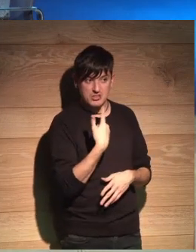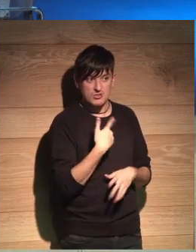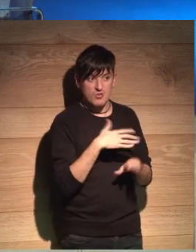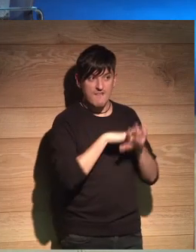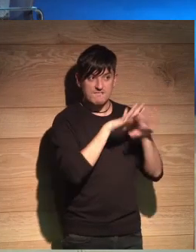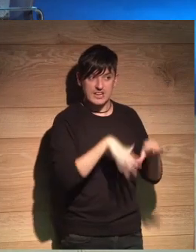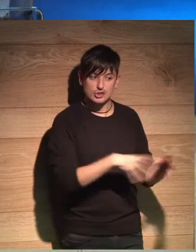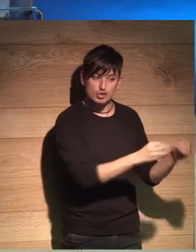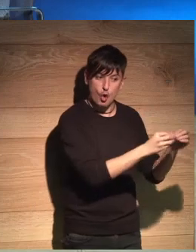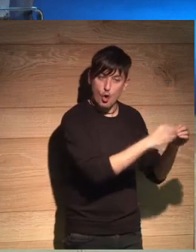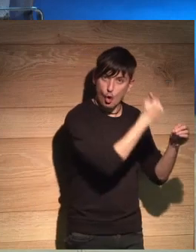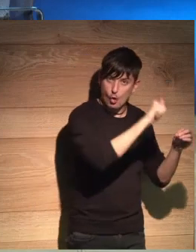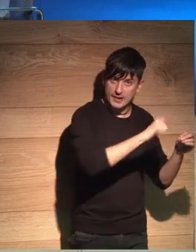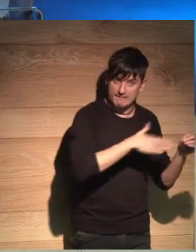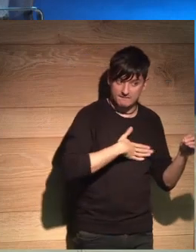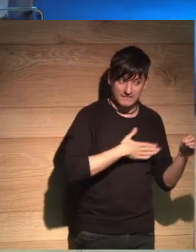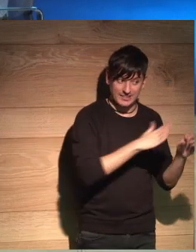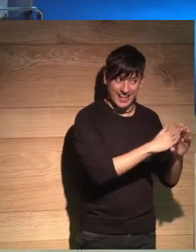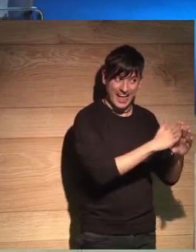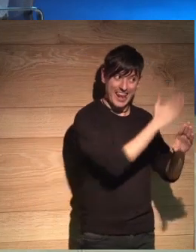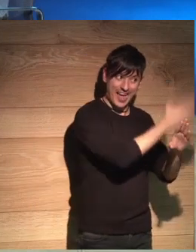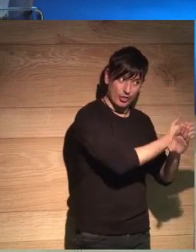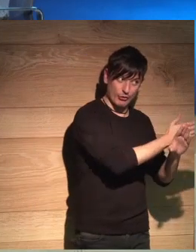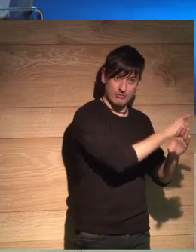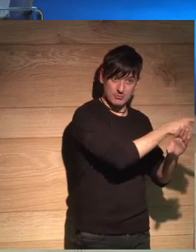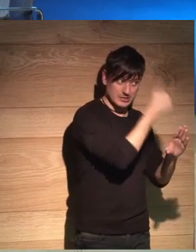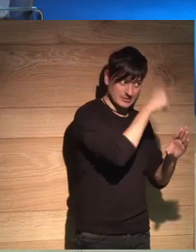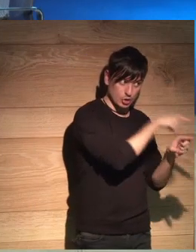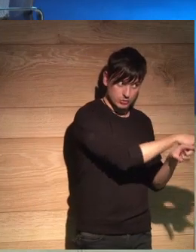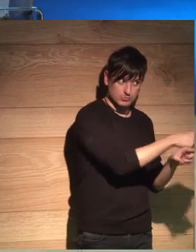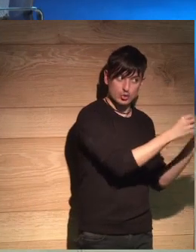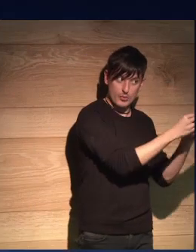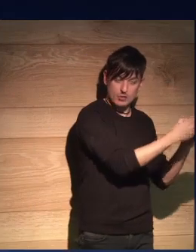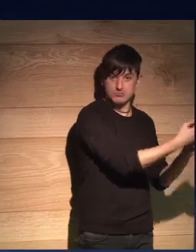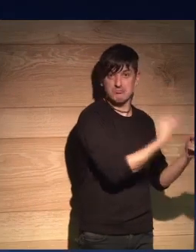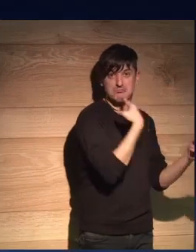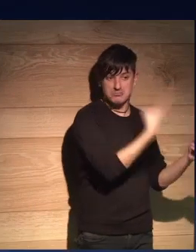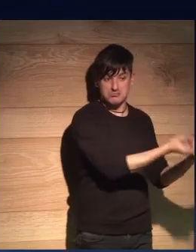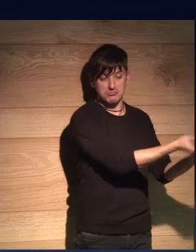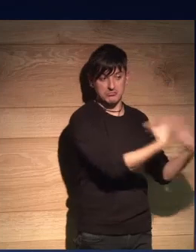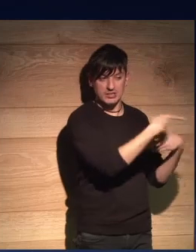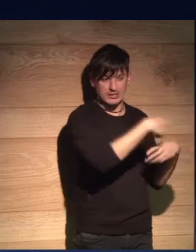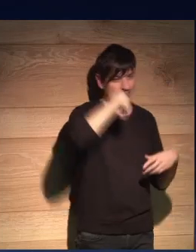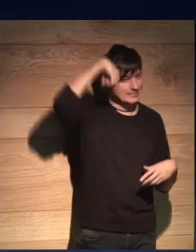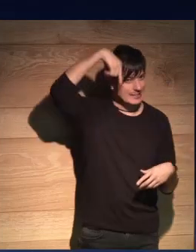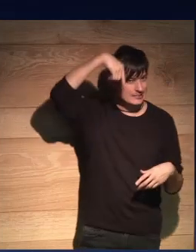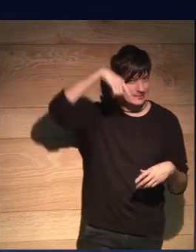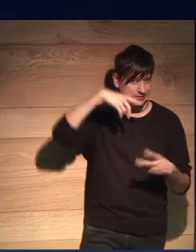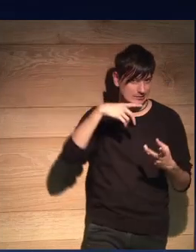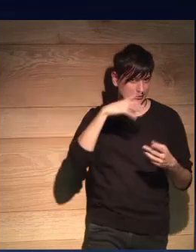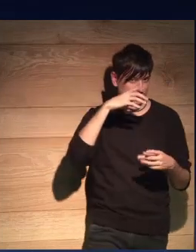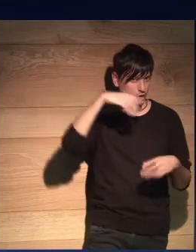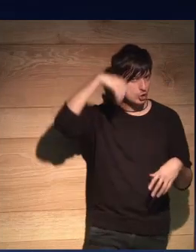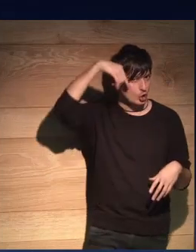quien quiero que hable es mi sobrino. Y sobrino era el chico que tenía al lado. Y entonces el chico me dijo que estaba haciendo la tesis doctoral, que la estaba haciendo